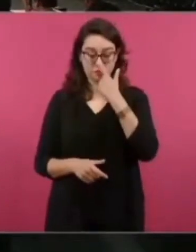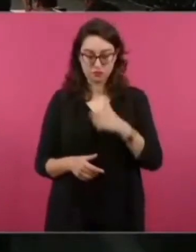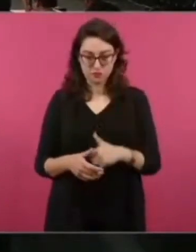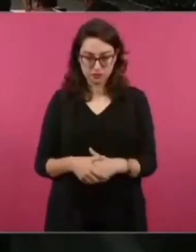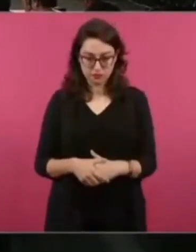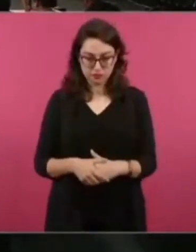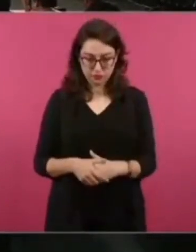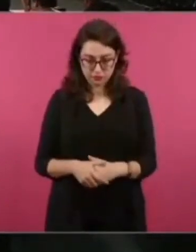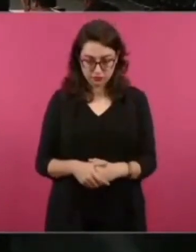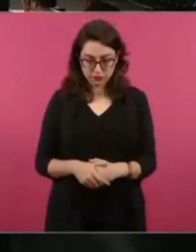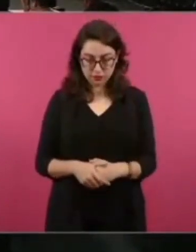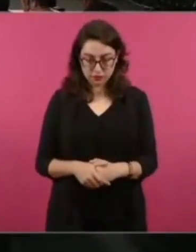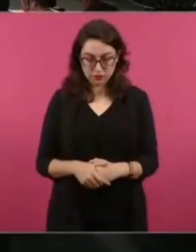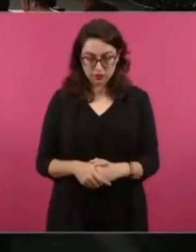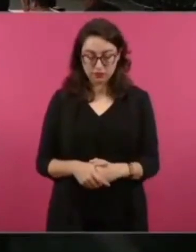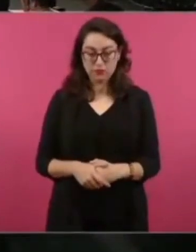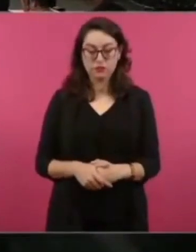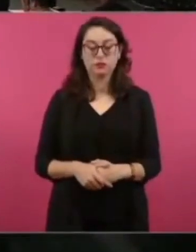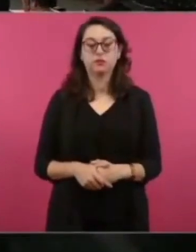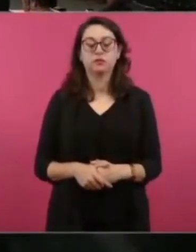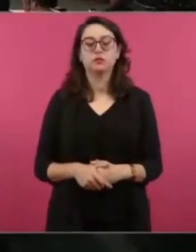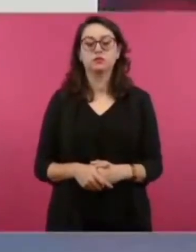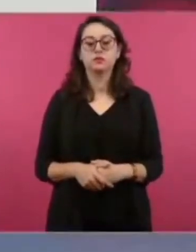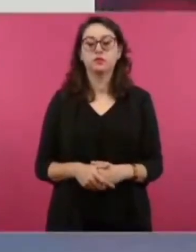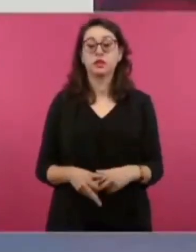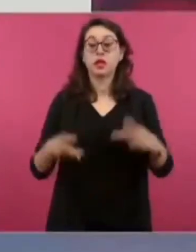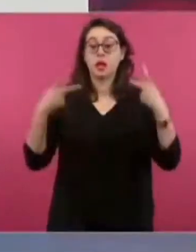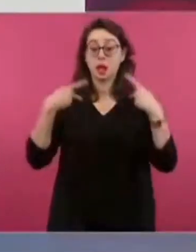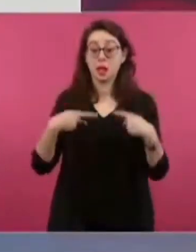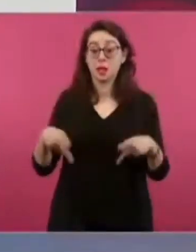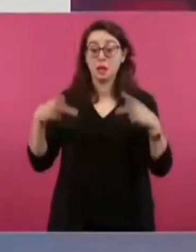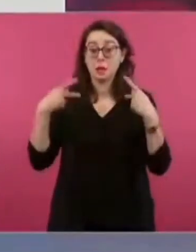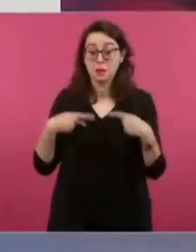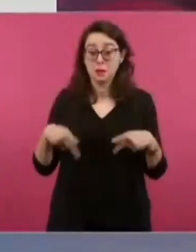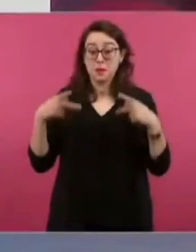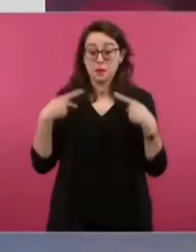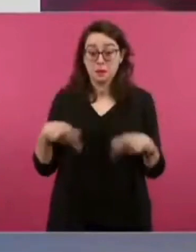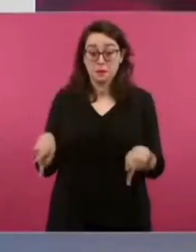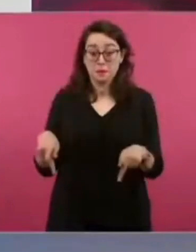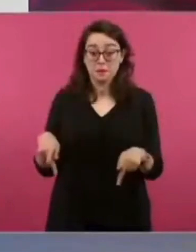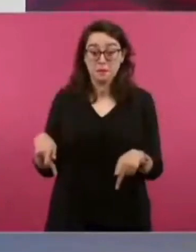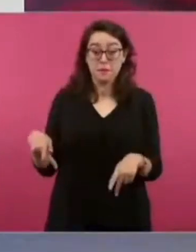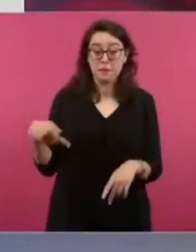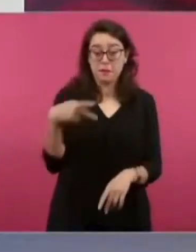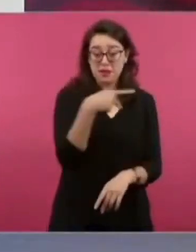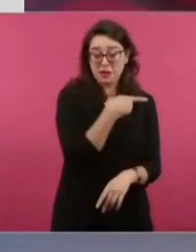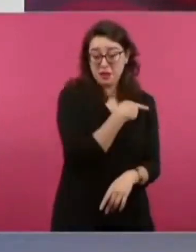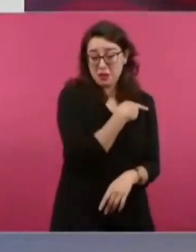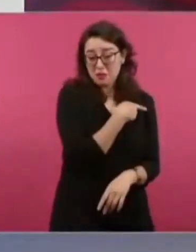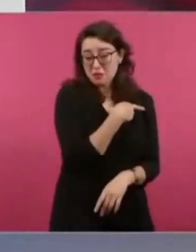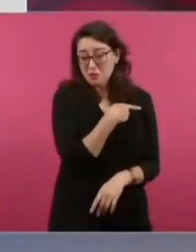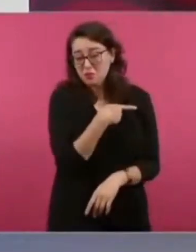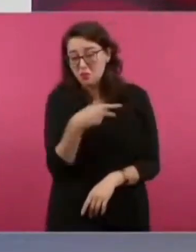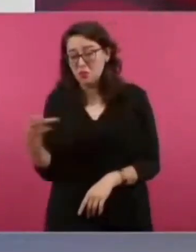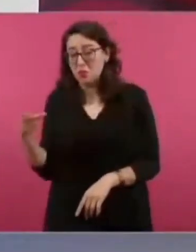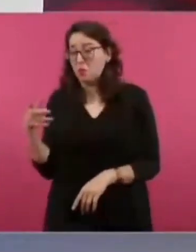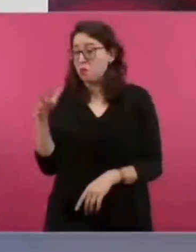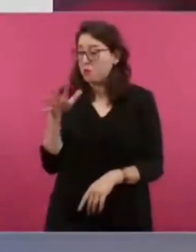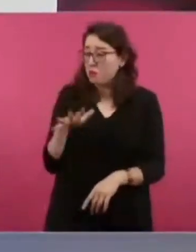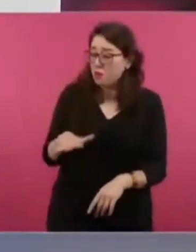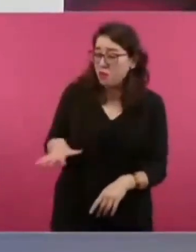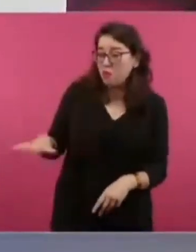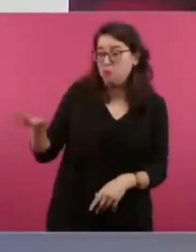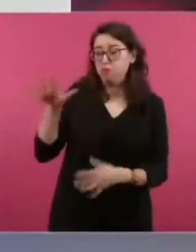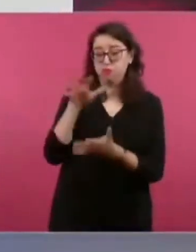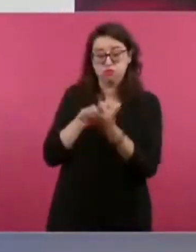Cuando los millones de parias que hoy vegetan en el hambre y